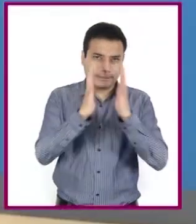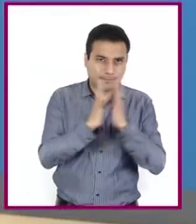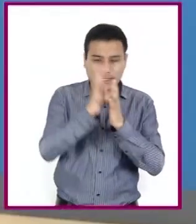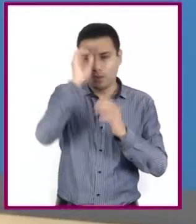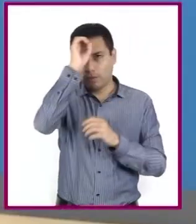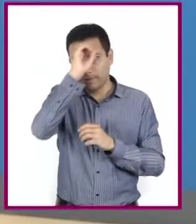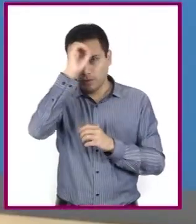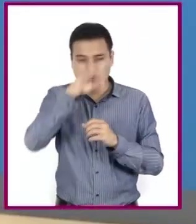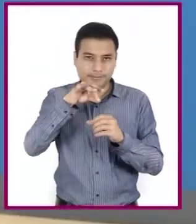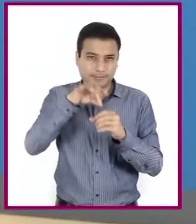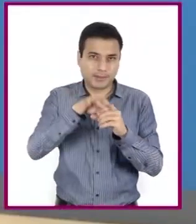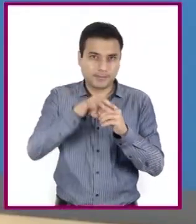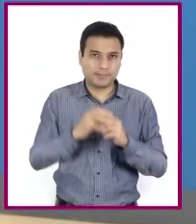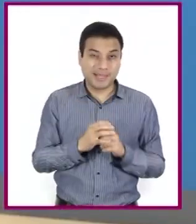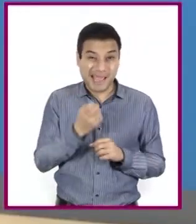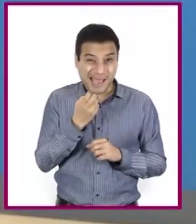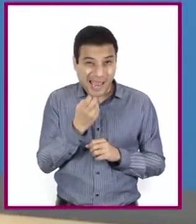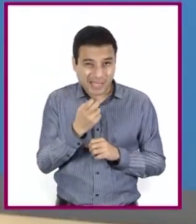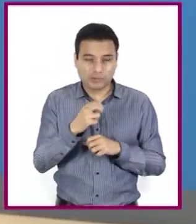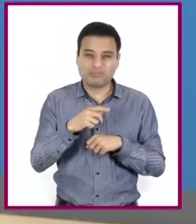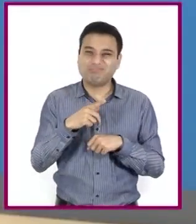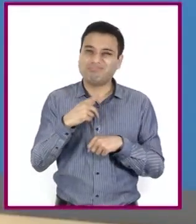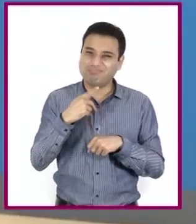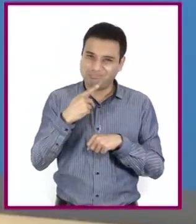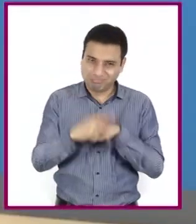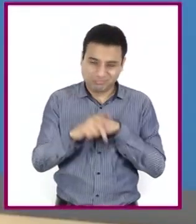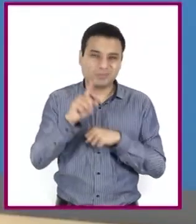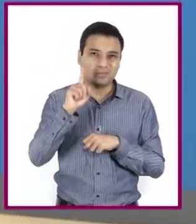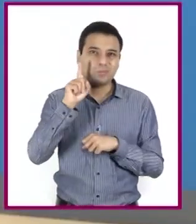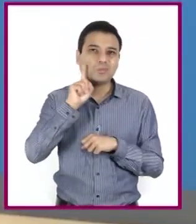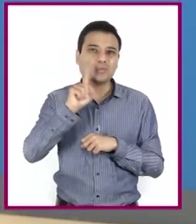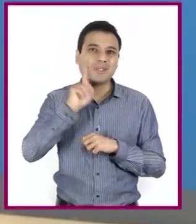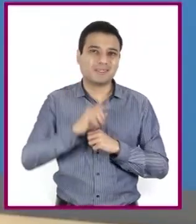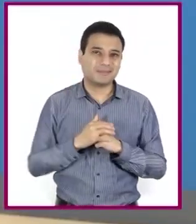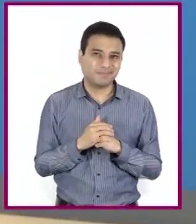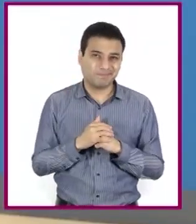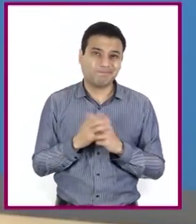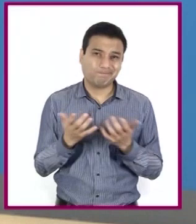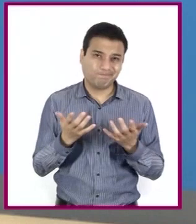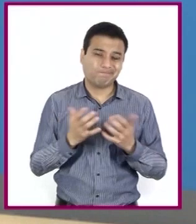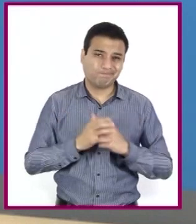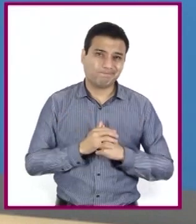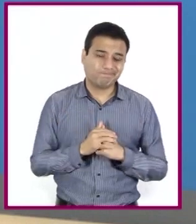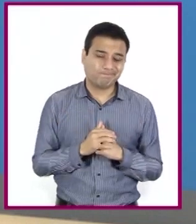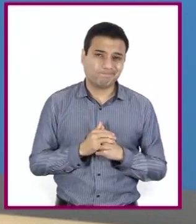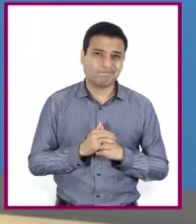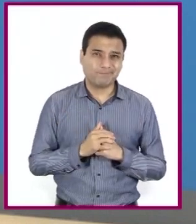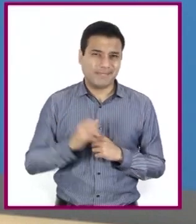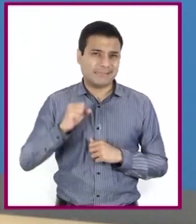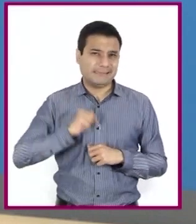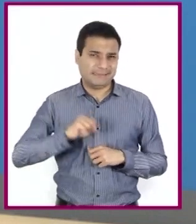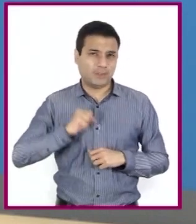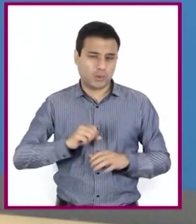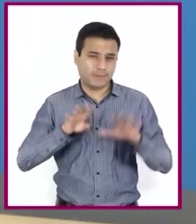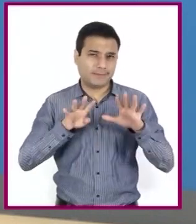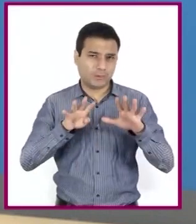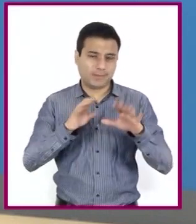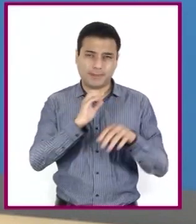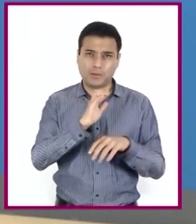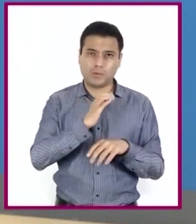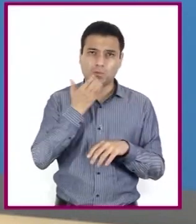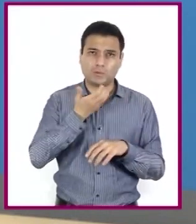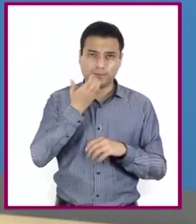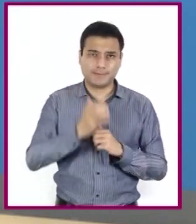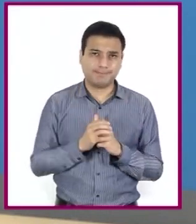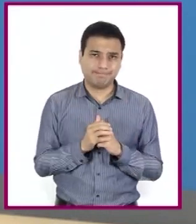afectaron, sobre todo, a las mujeres de las nuevas clases más típicas del siglo XIX, la clase